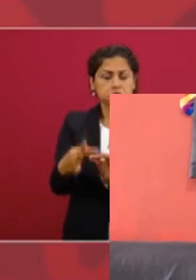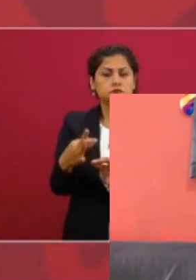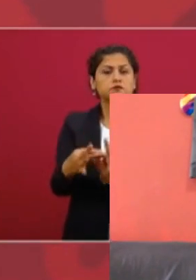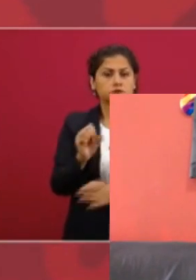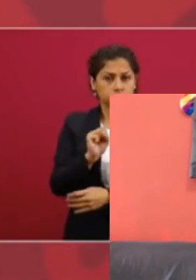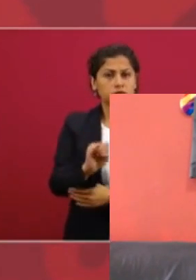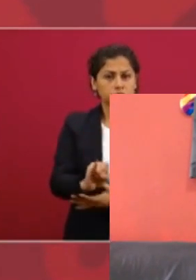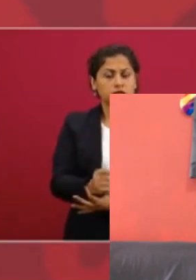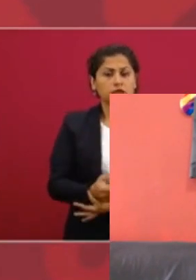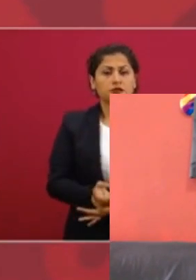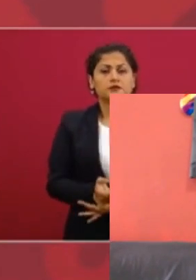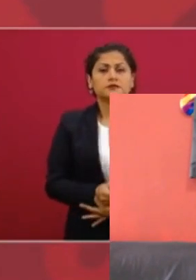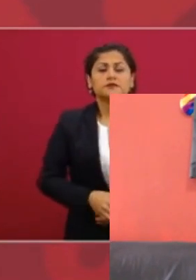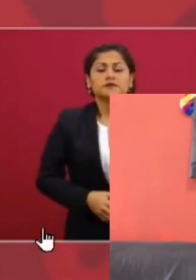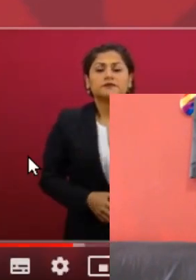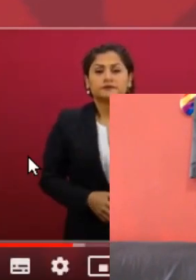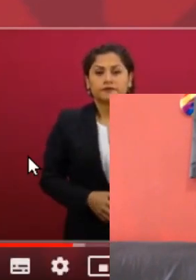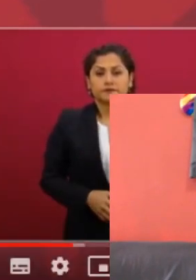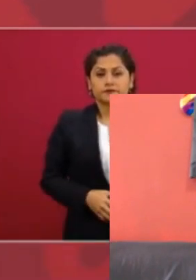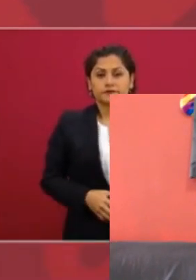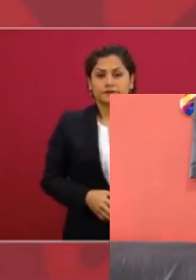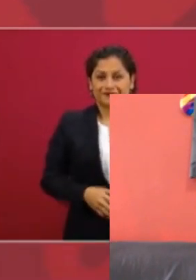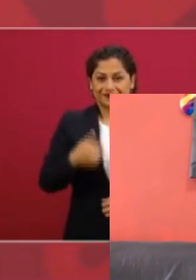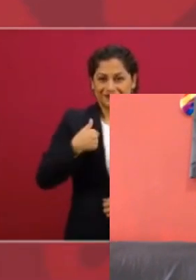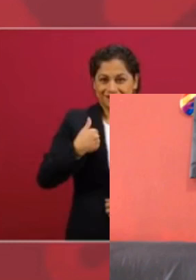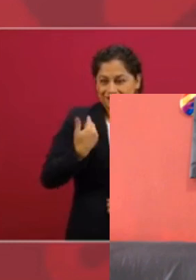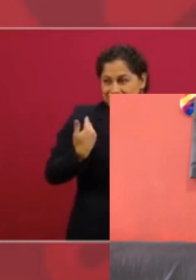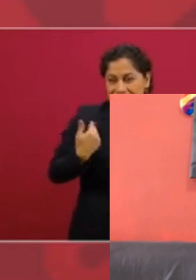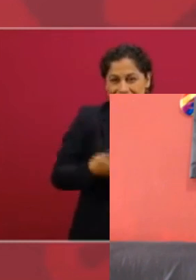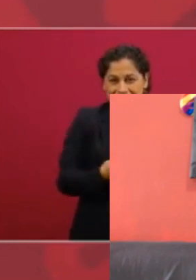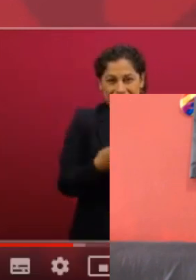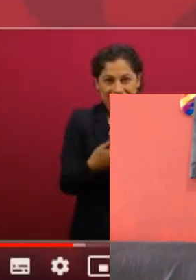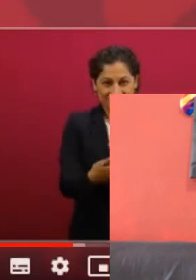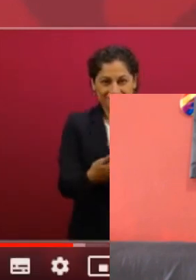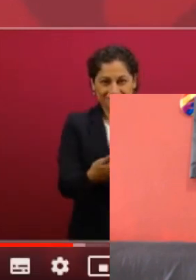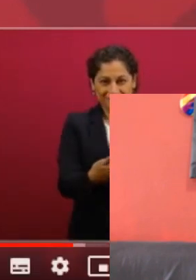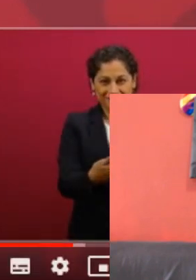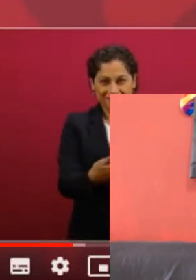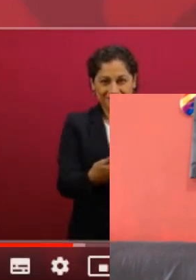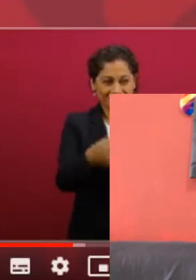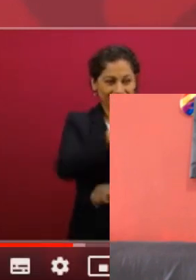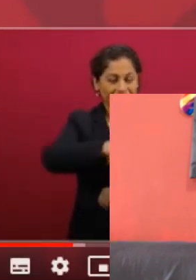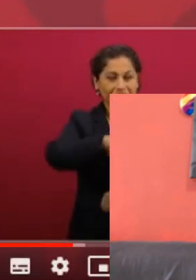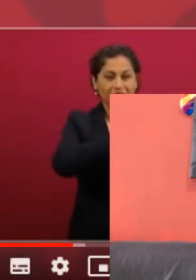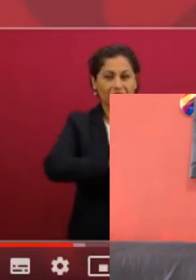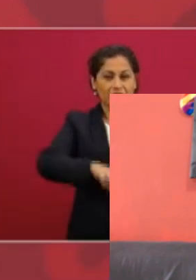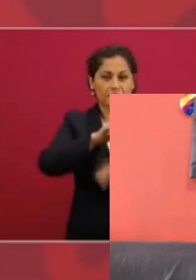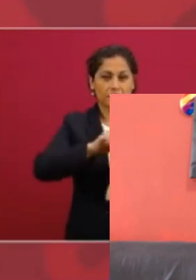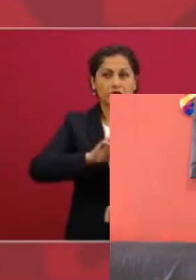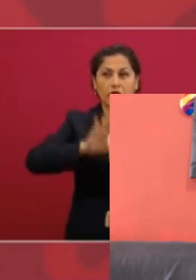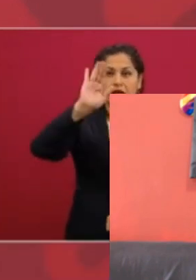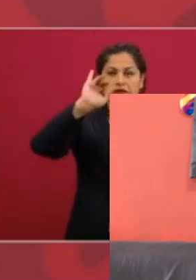ahora él les mostraba yo hace poco como se están escribiendo para pagar impuestos